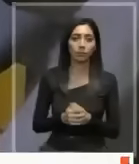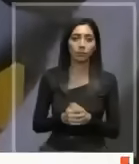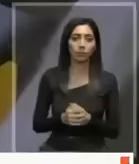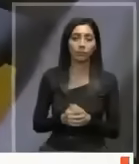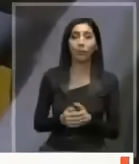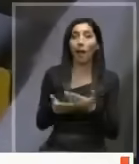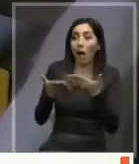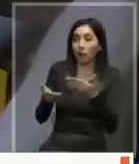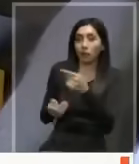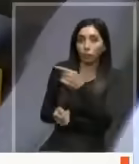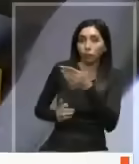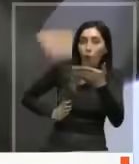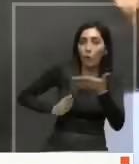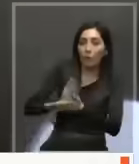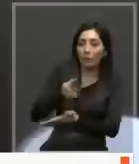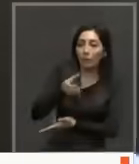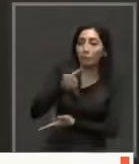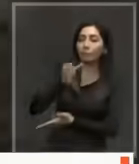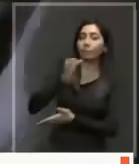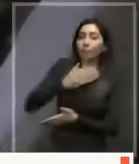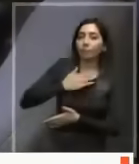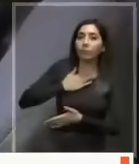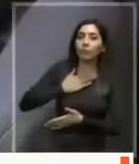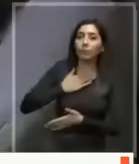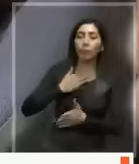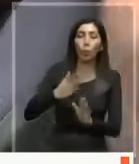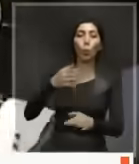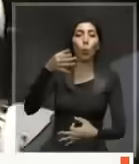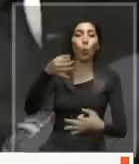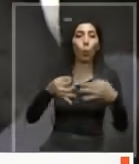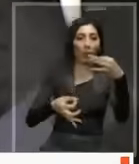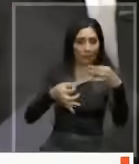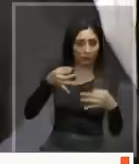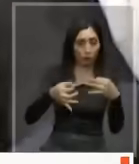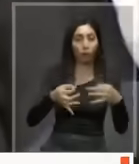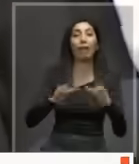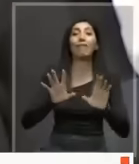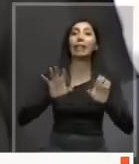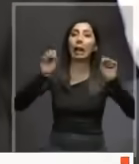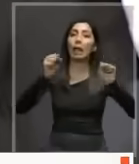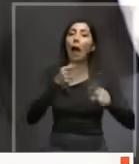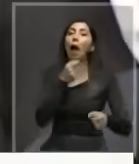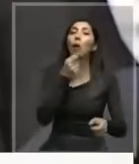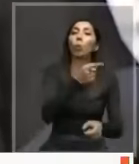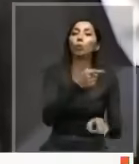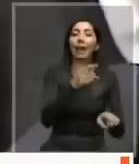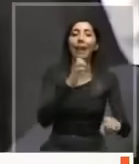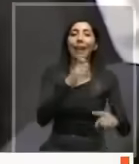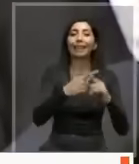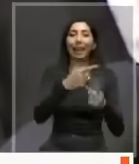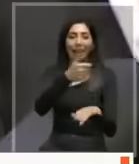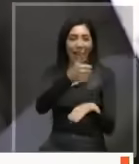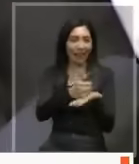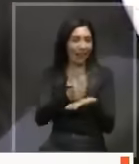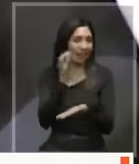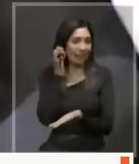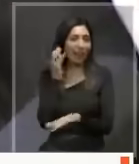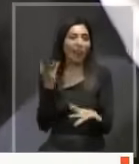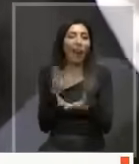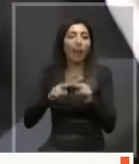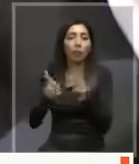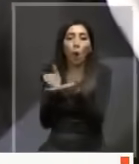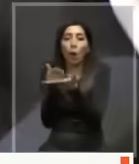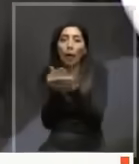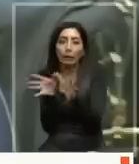Así comenzó el trago más amargo de su carrera política. La fiscalía acusa a la exalcaldesa de haber armado una supuesta organización